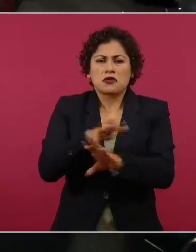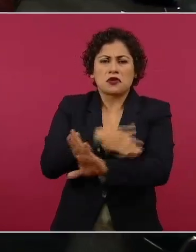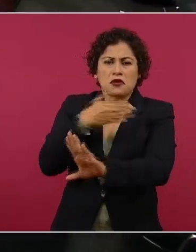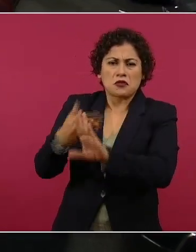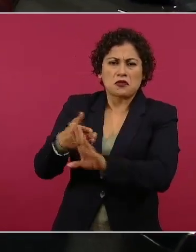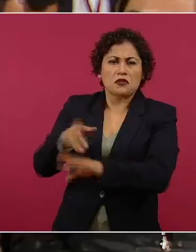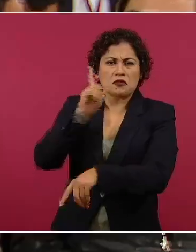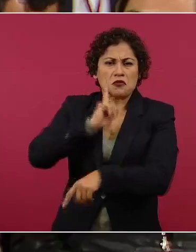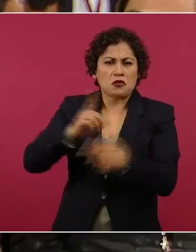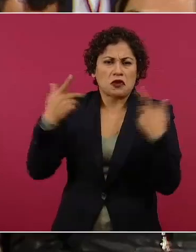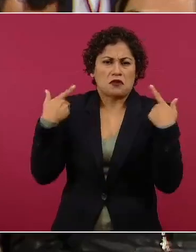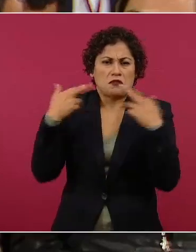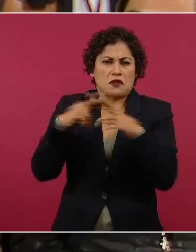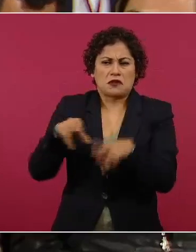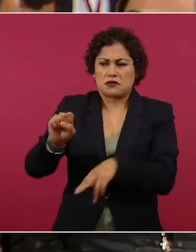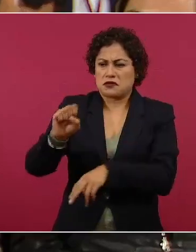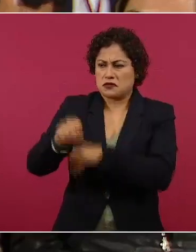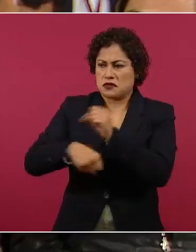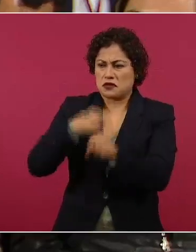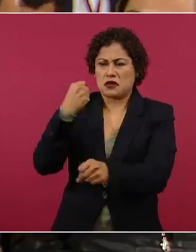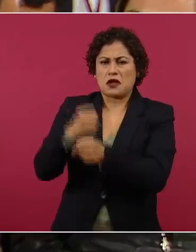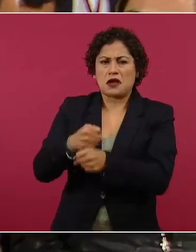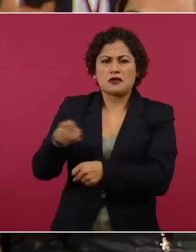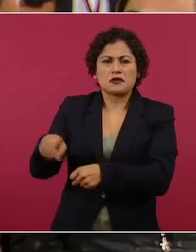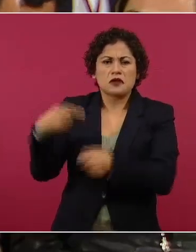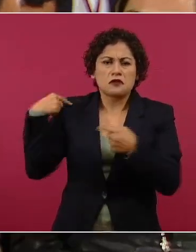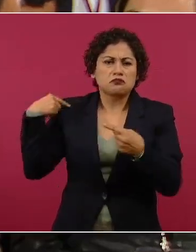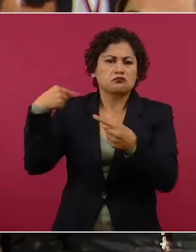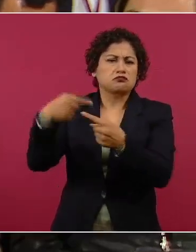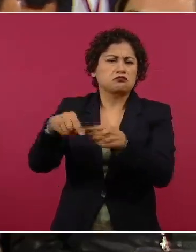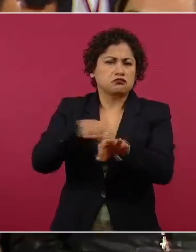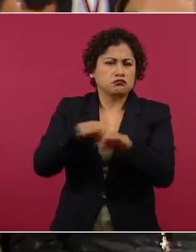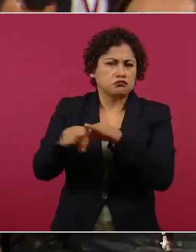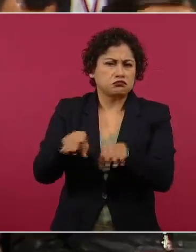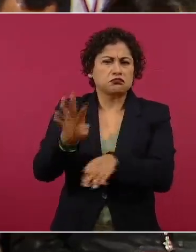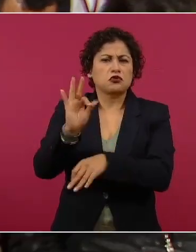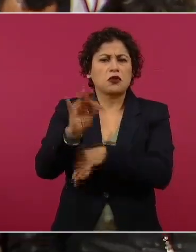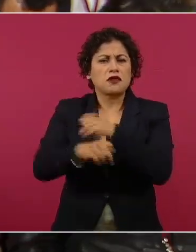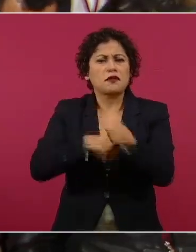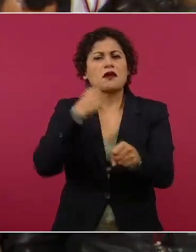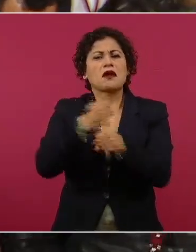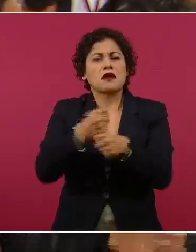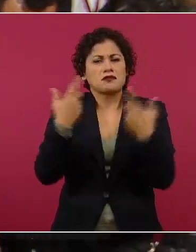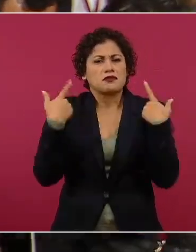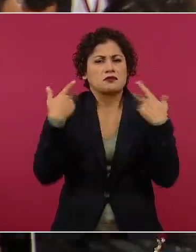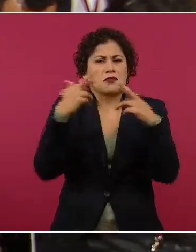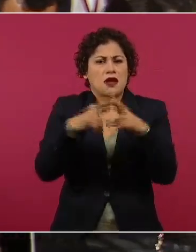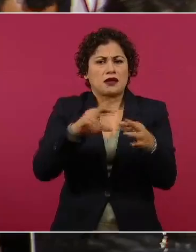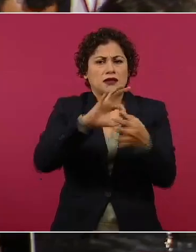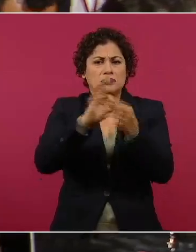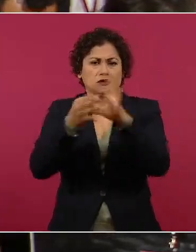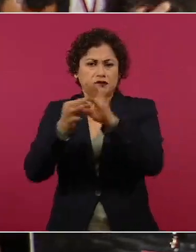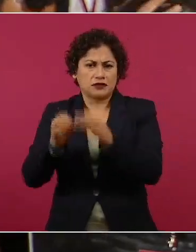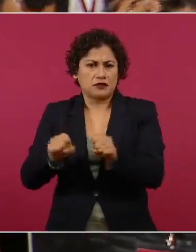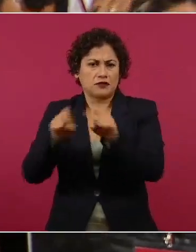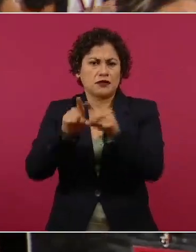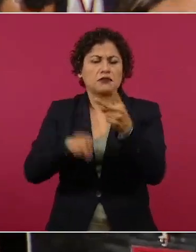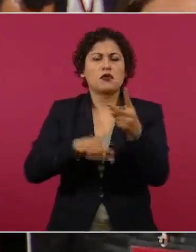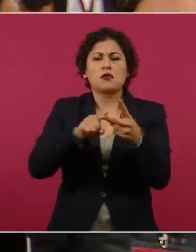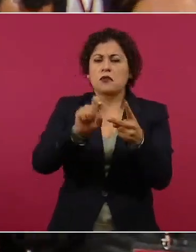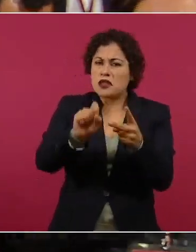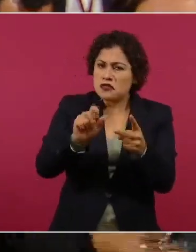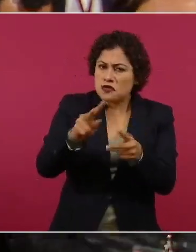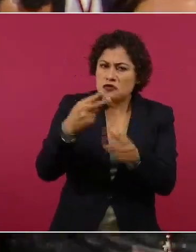maestra de casi 60 años de edad que ha trabajado toda su vida, tiene casi 40 años de ser instructora en la alberca olímpica y 28 en el Colegio